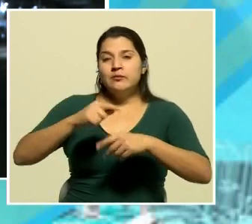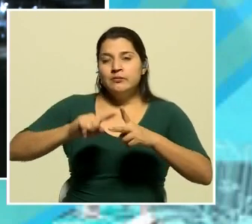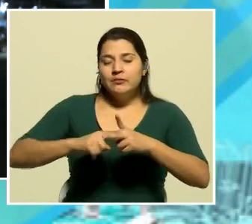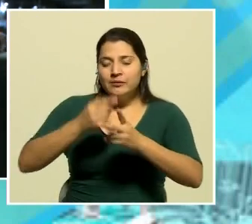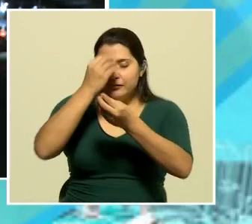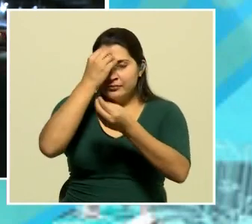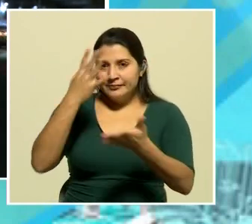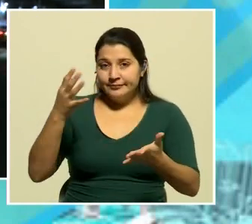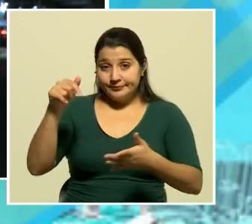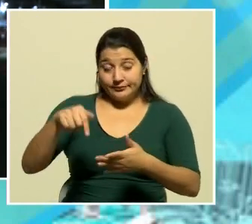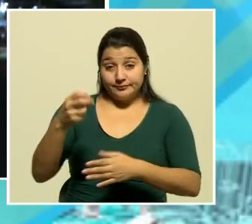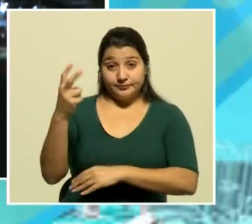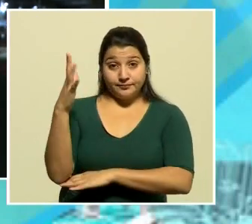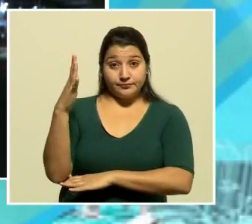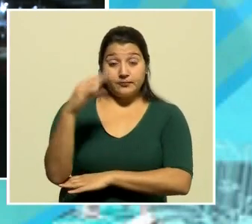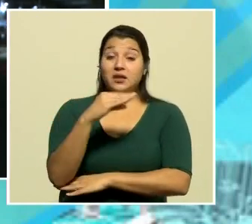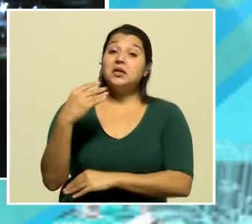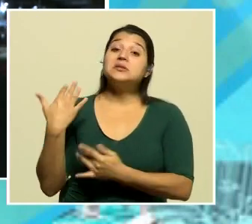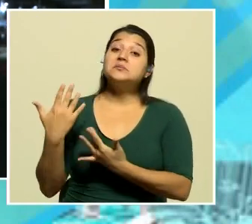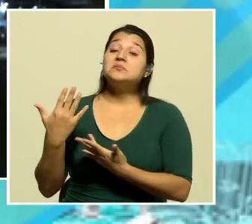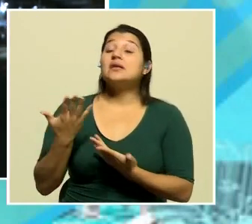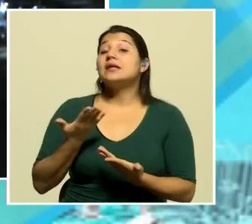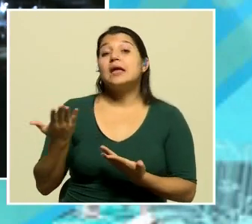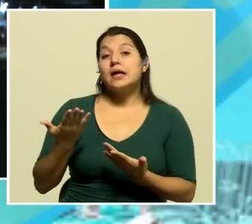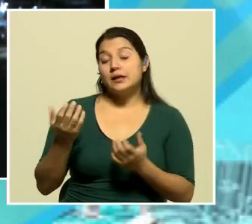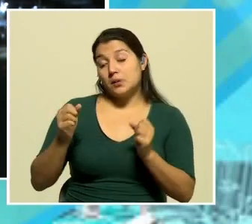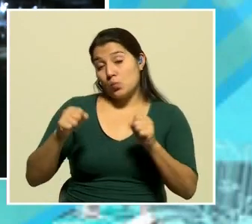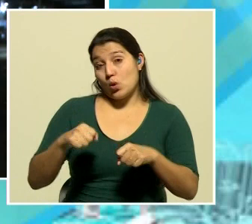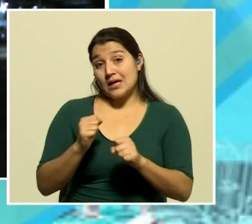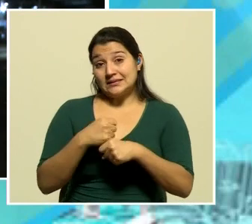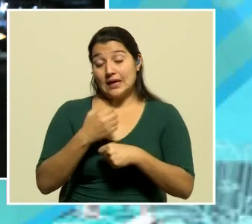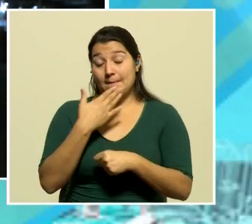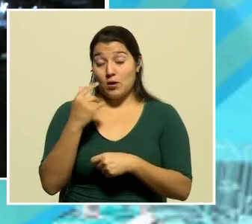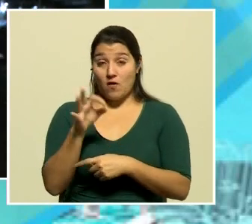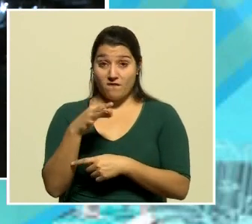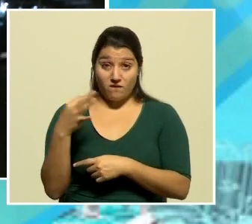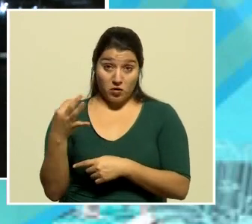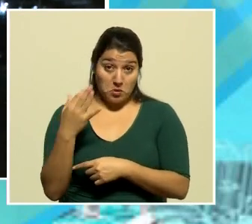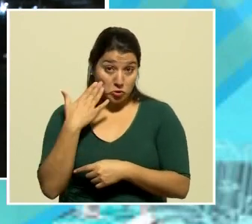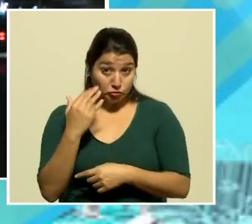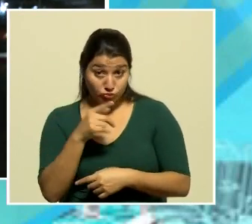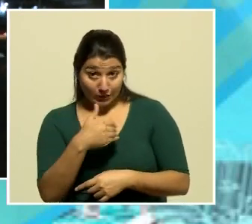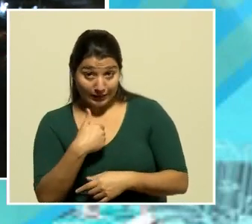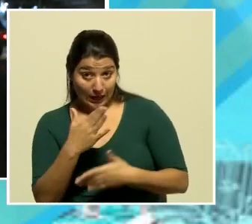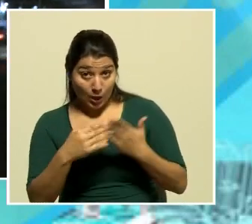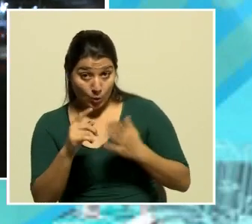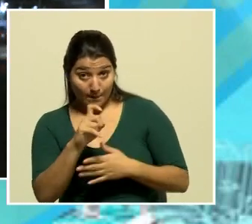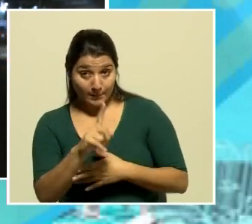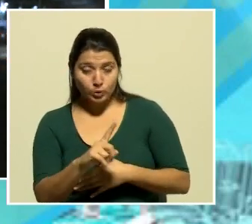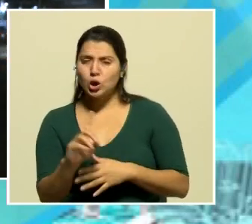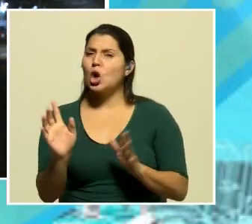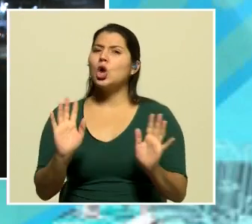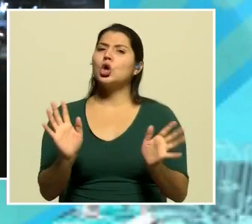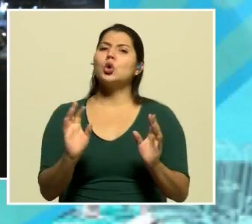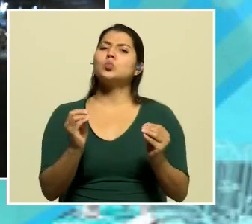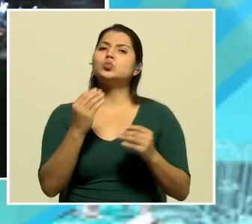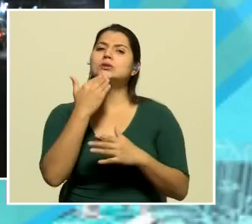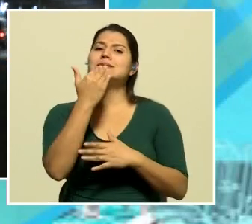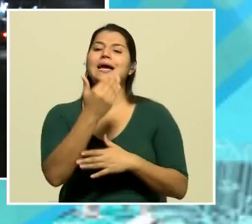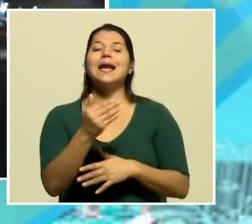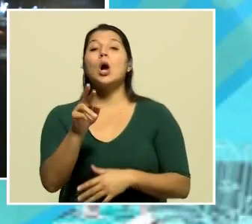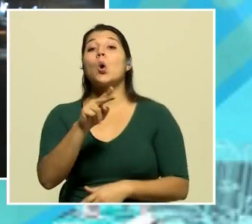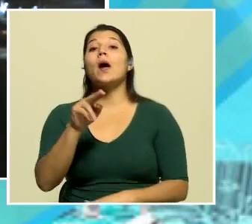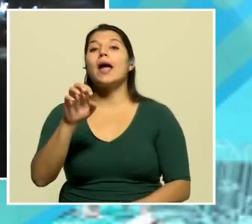a mediodía, y pues esperar solamente que se haga de la mejor manera ese traslado. No sé si usted tiene alguna consulta. No, muchísimas gracias a